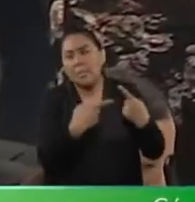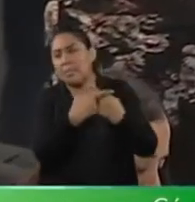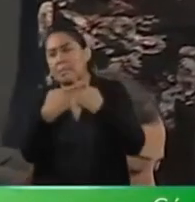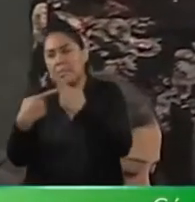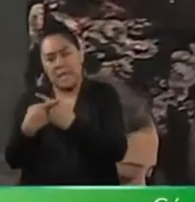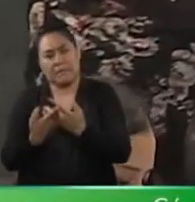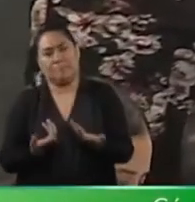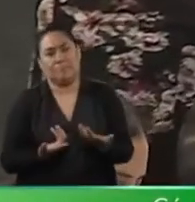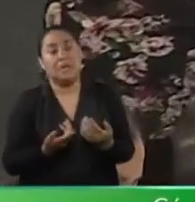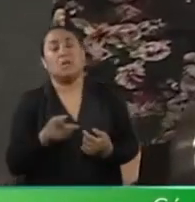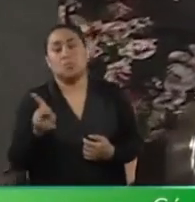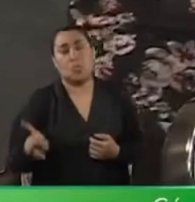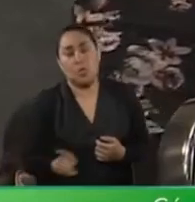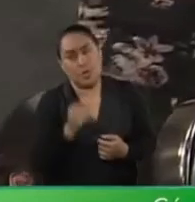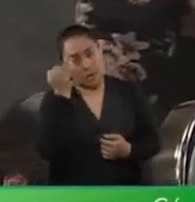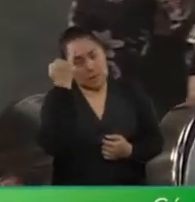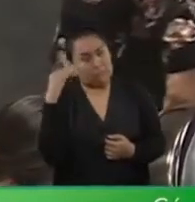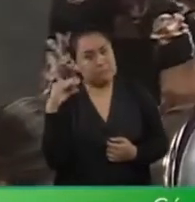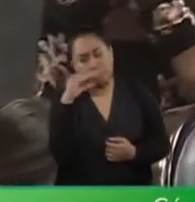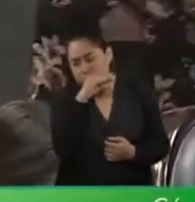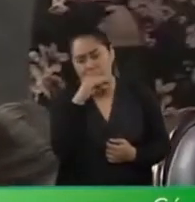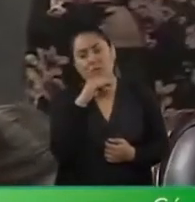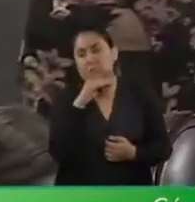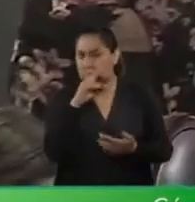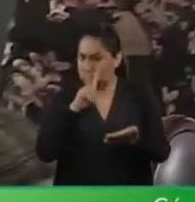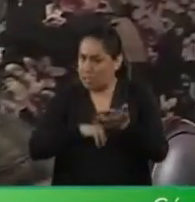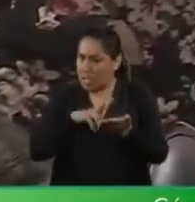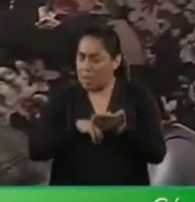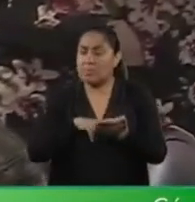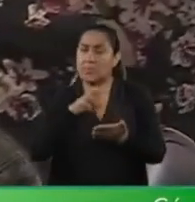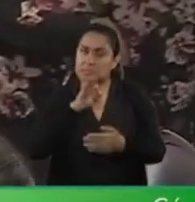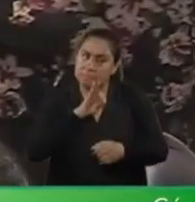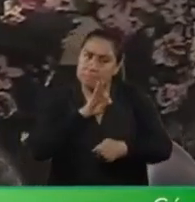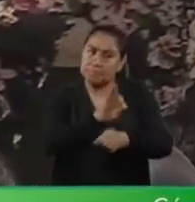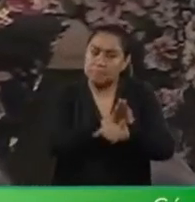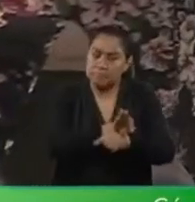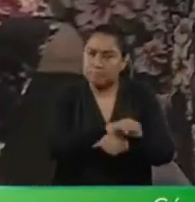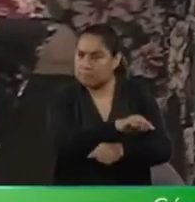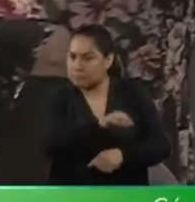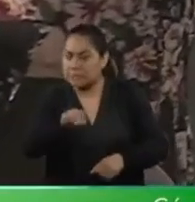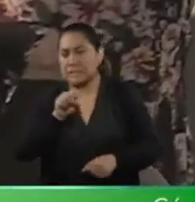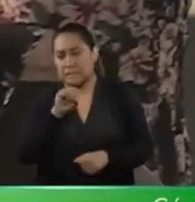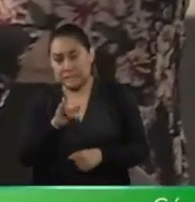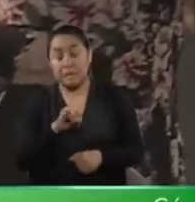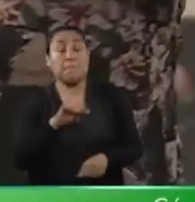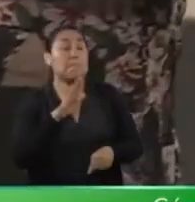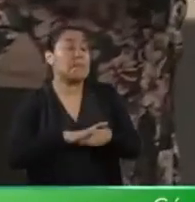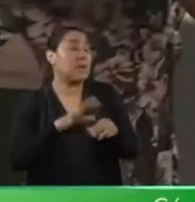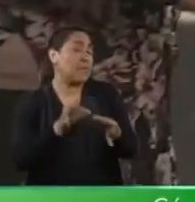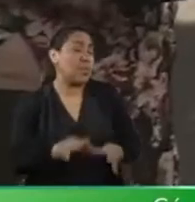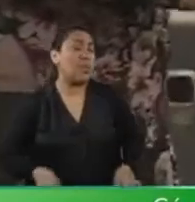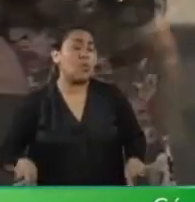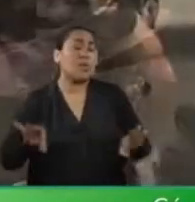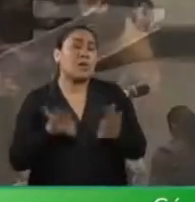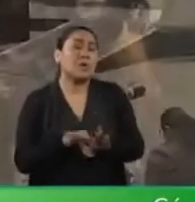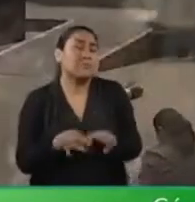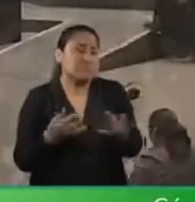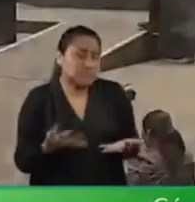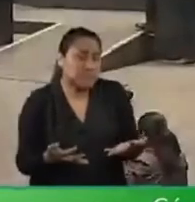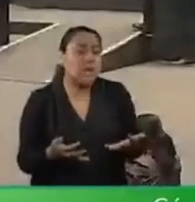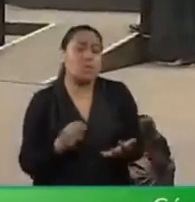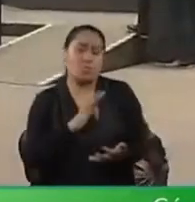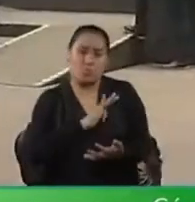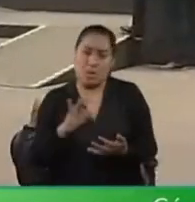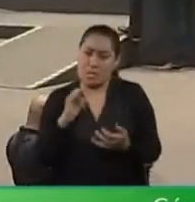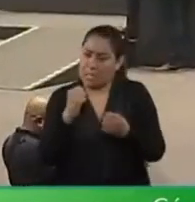y afromexicanos el reconocimiento que se merecen, pero más importante aún, las garantías para una